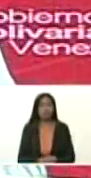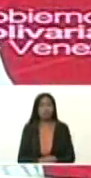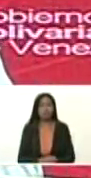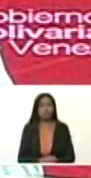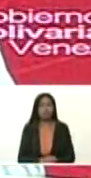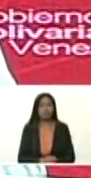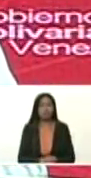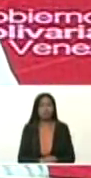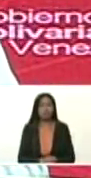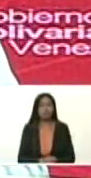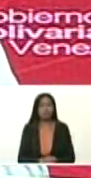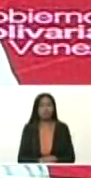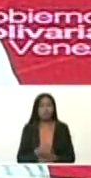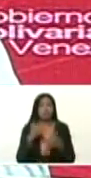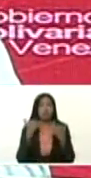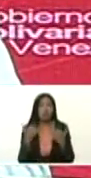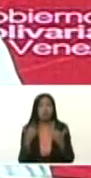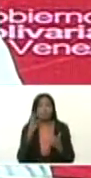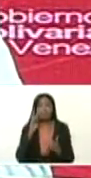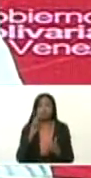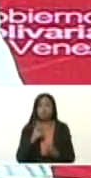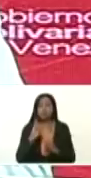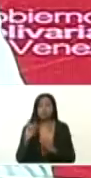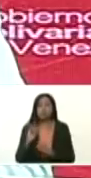412. Ahora, fíjense ustedes.